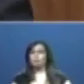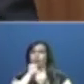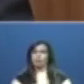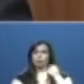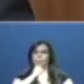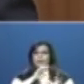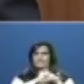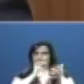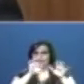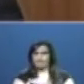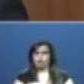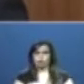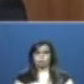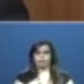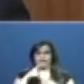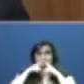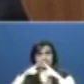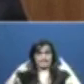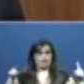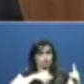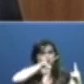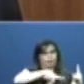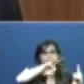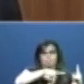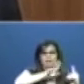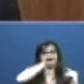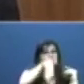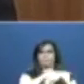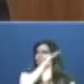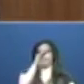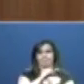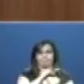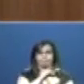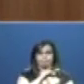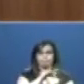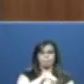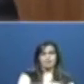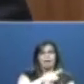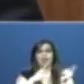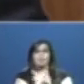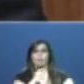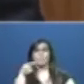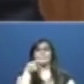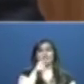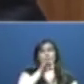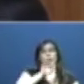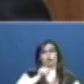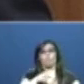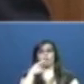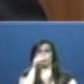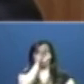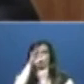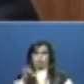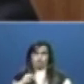león frenó su caída en el primer trimestre de 2013 con una variación del 0% con respecto al